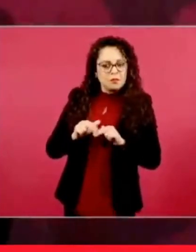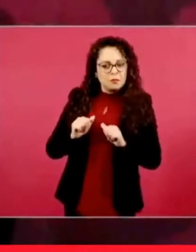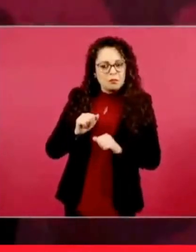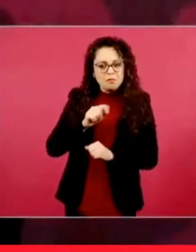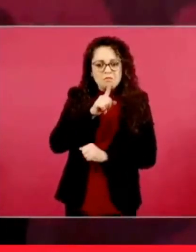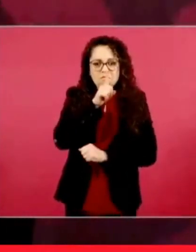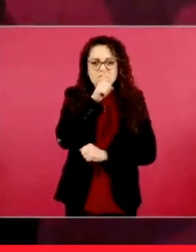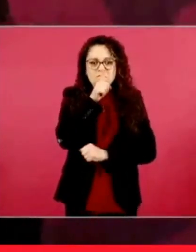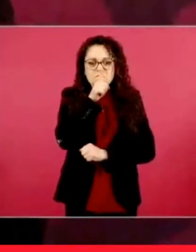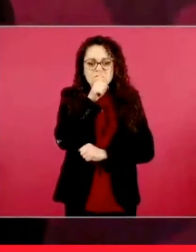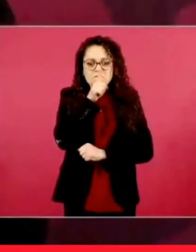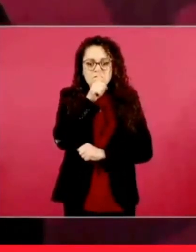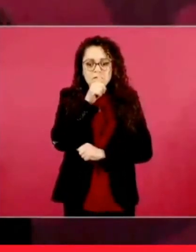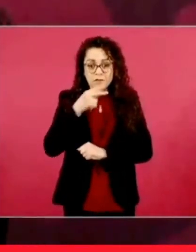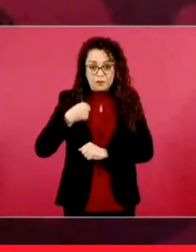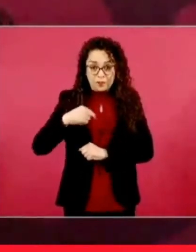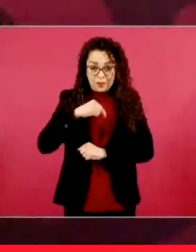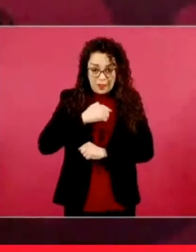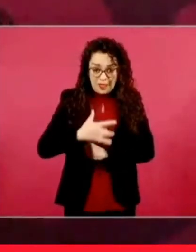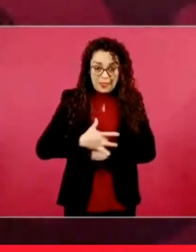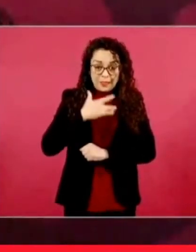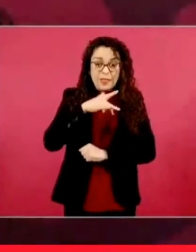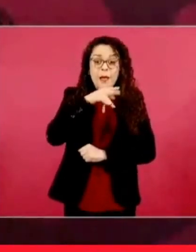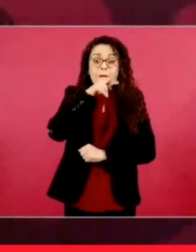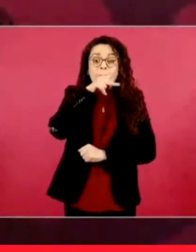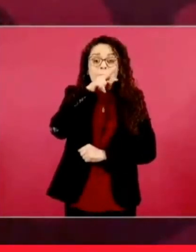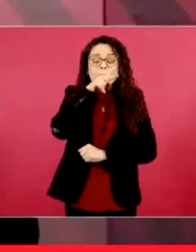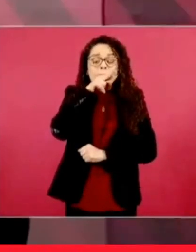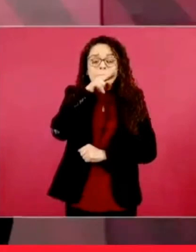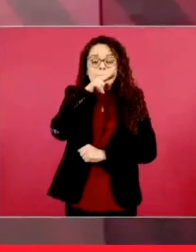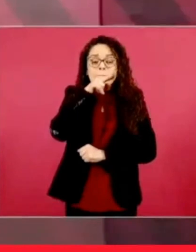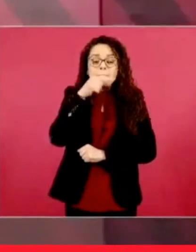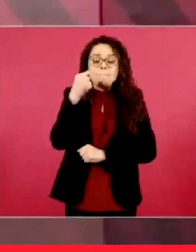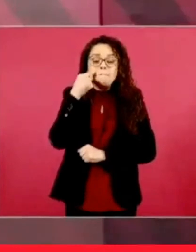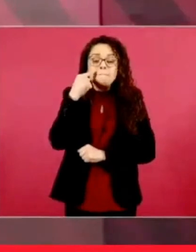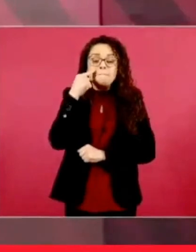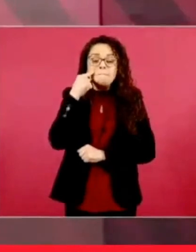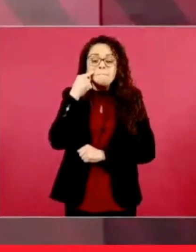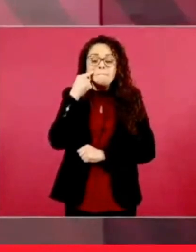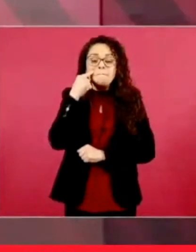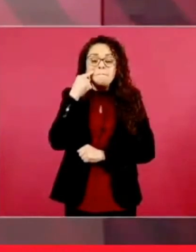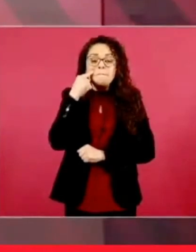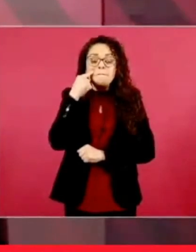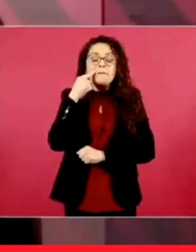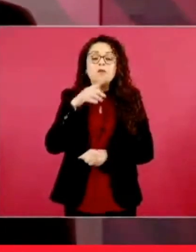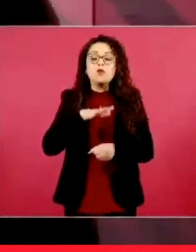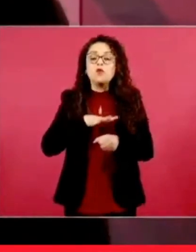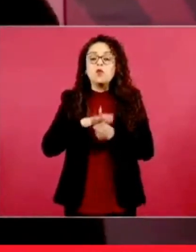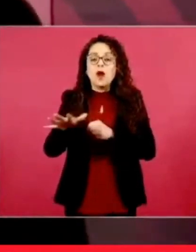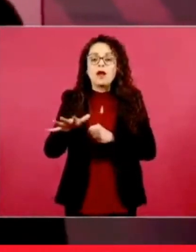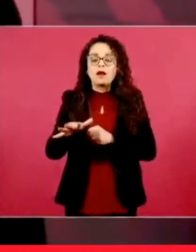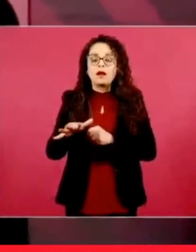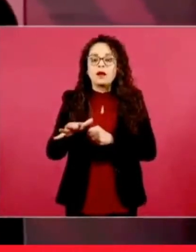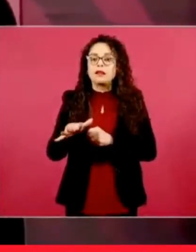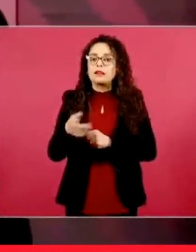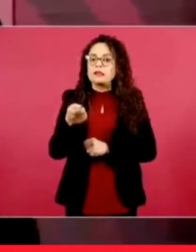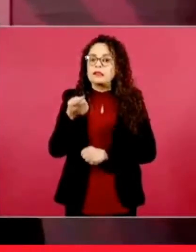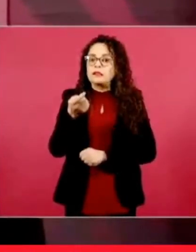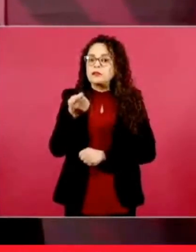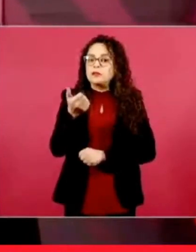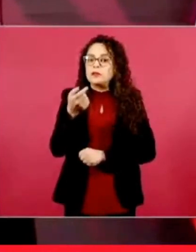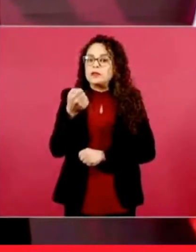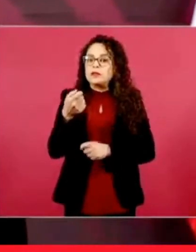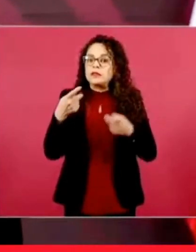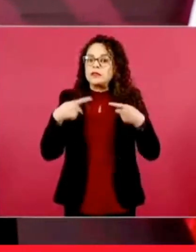¿saben cuál era? Siempre el que no llenáramos el Zócalo. Porque si lo llenábamos,